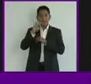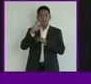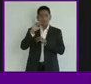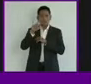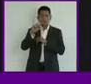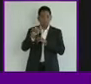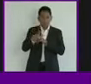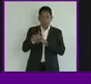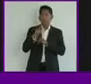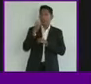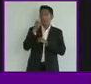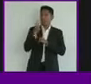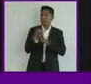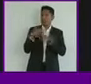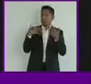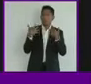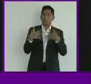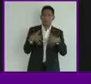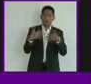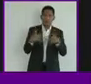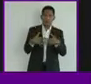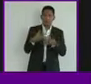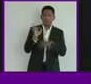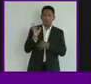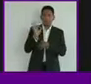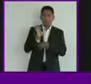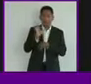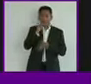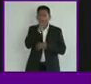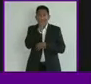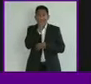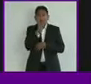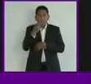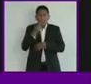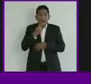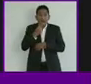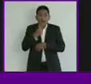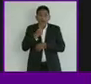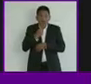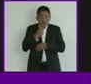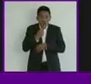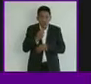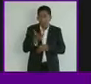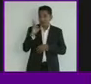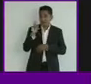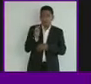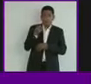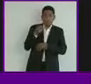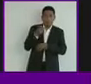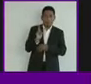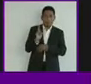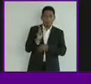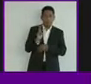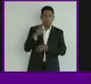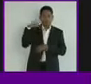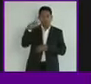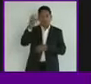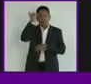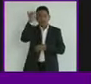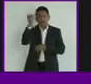tu claridad también. Ahora sí que no me queda ninguna ni ninguno corto para esta mesa. Excelente. Y ahora sí vamos